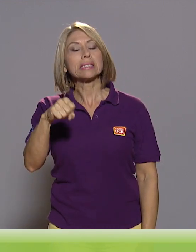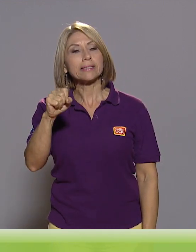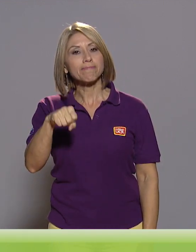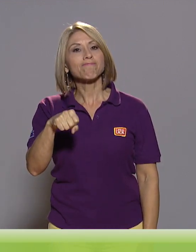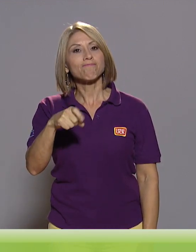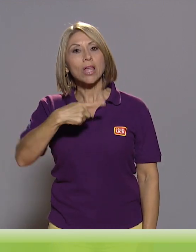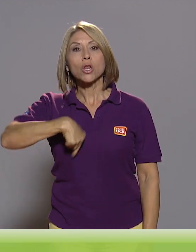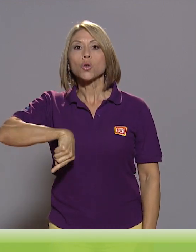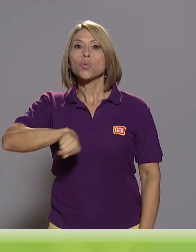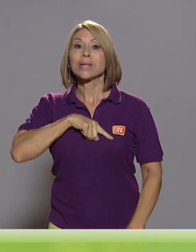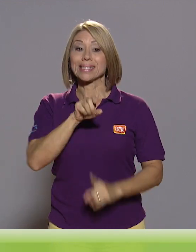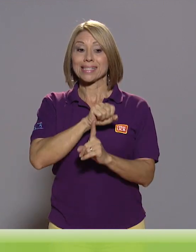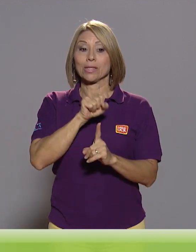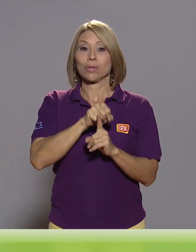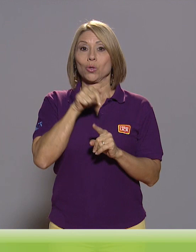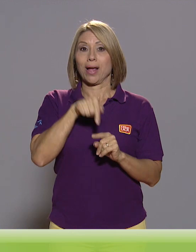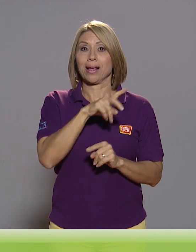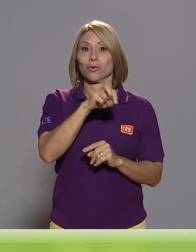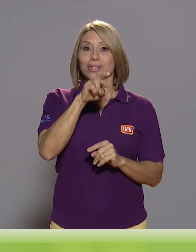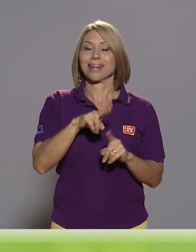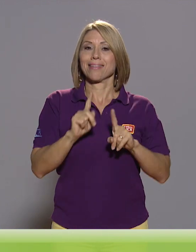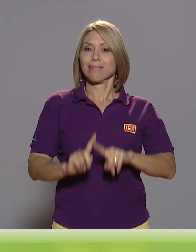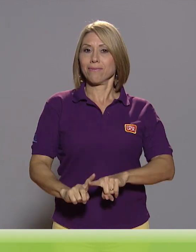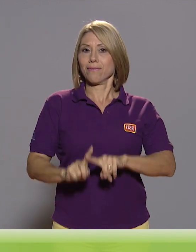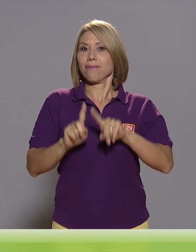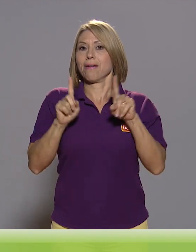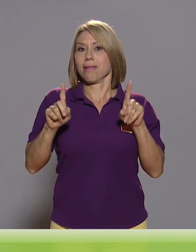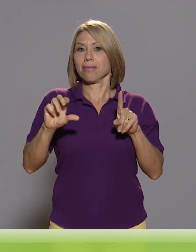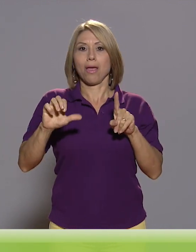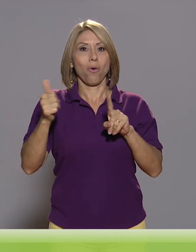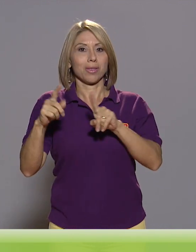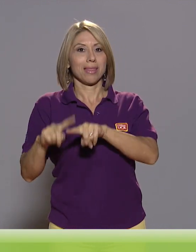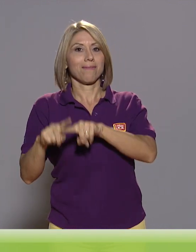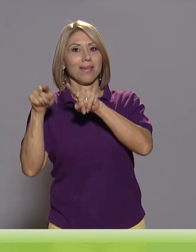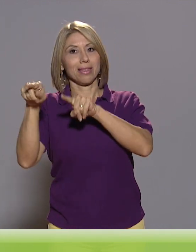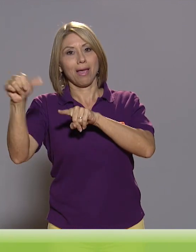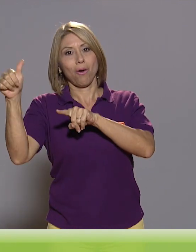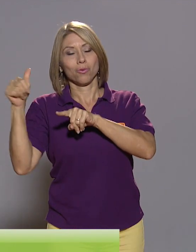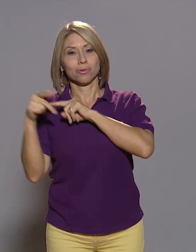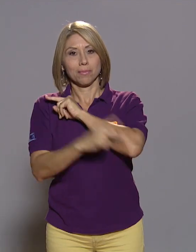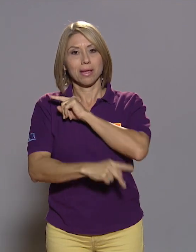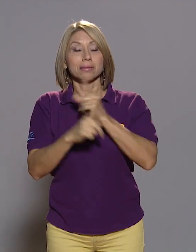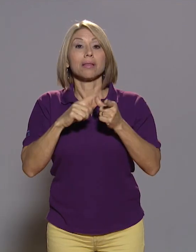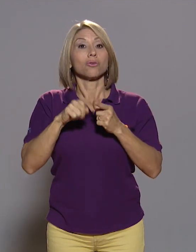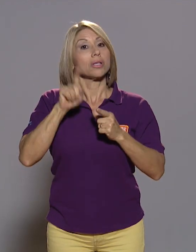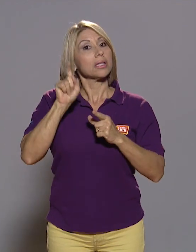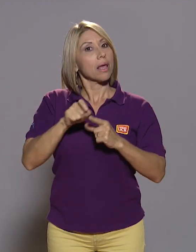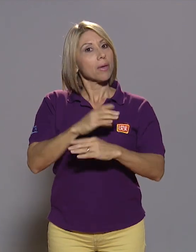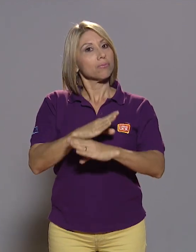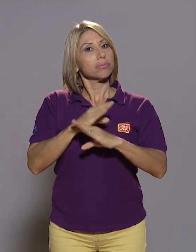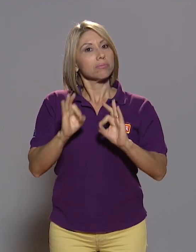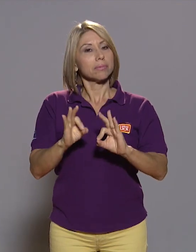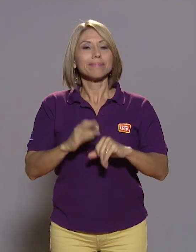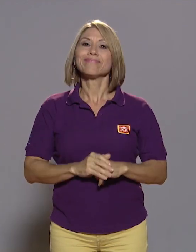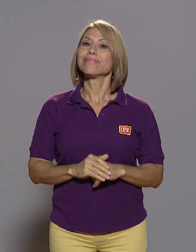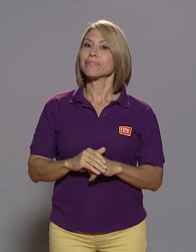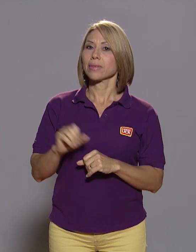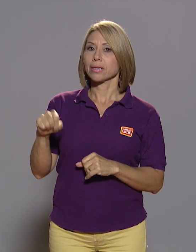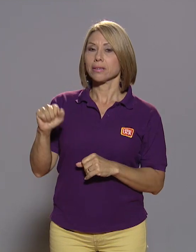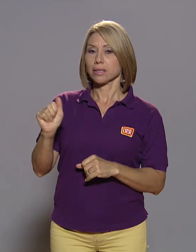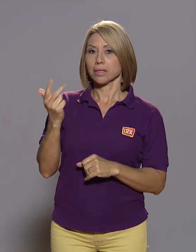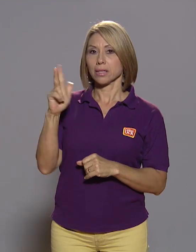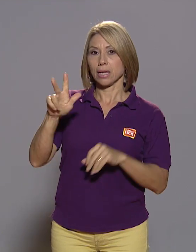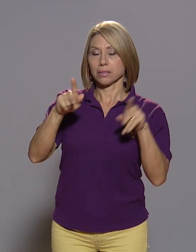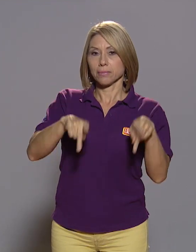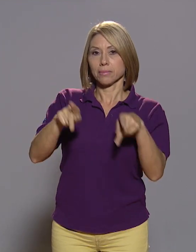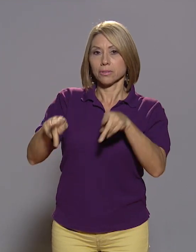realidad es otra y hay que hacerla valer, por supuesto, ¿verdad? Sí, y son 13 personas que ya se